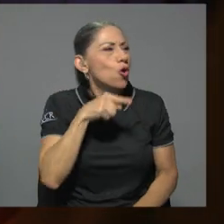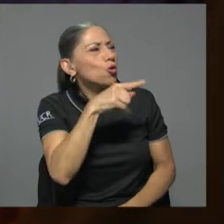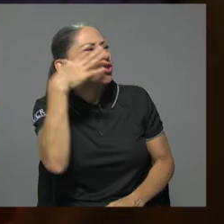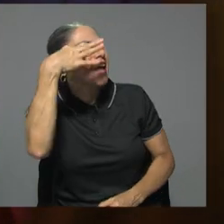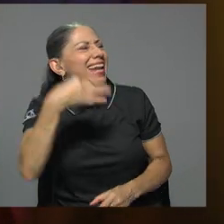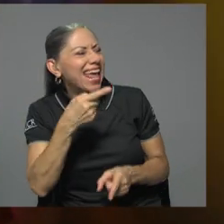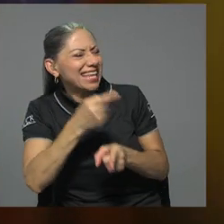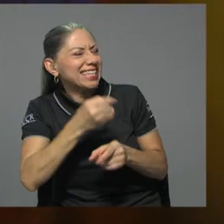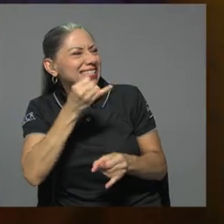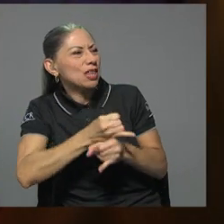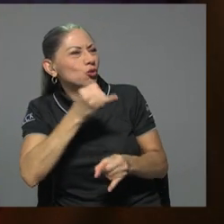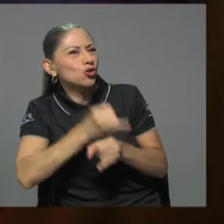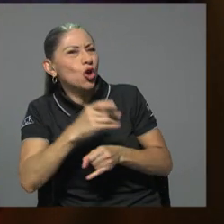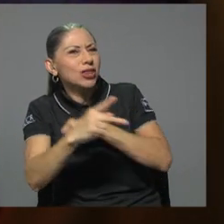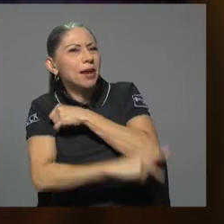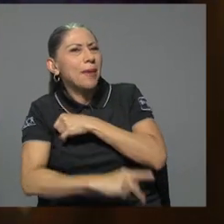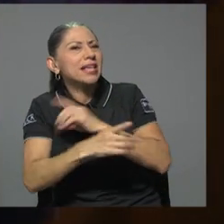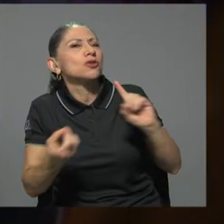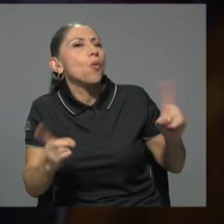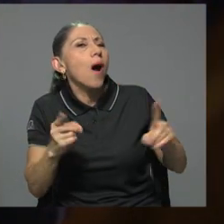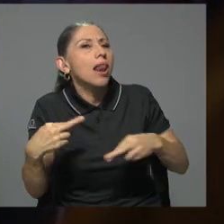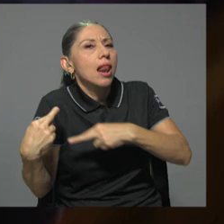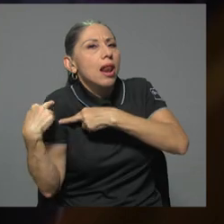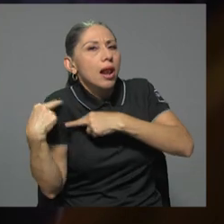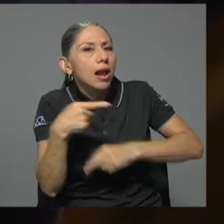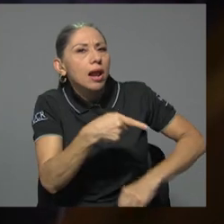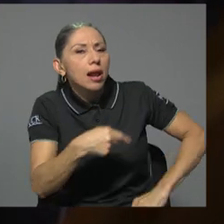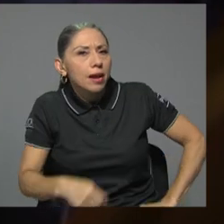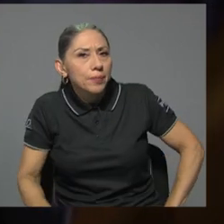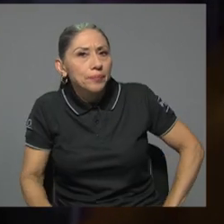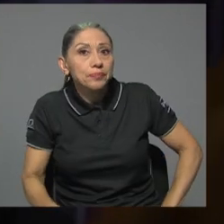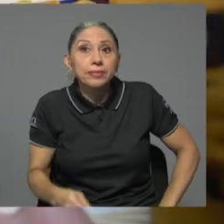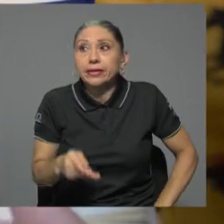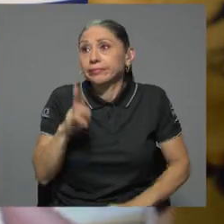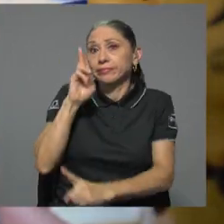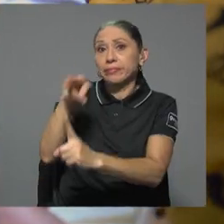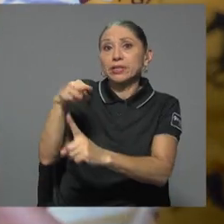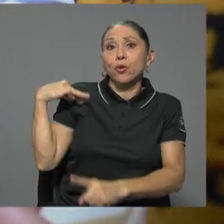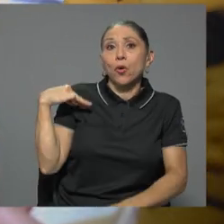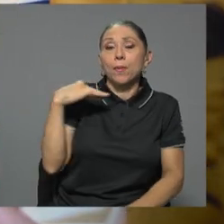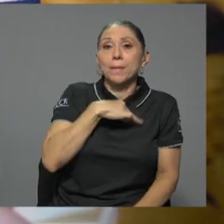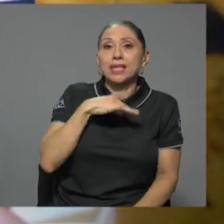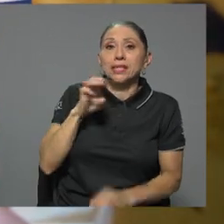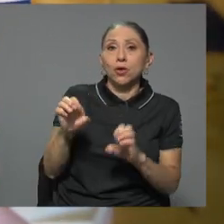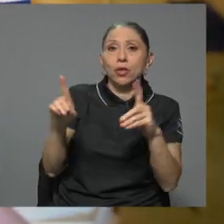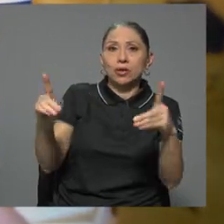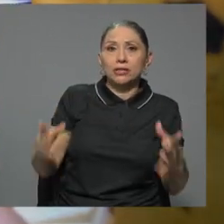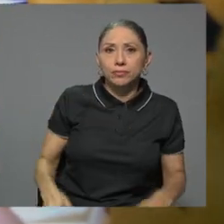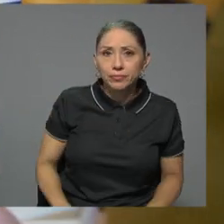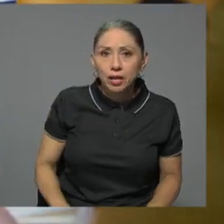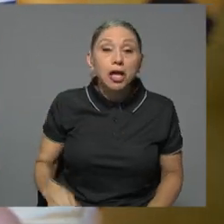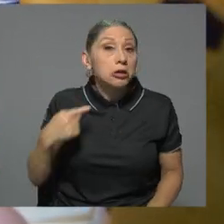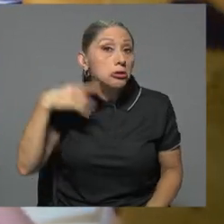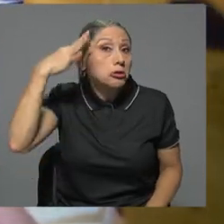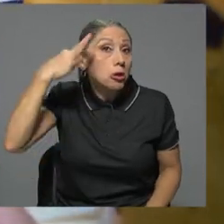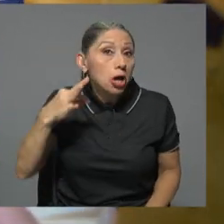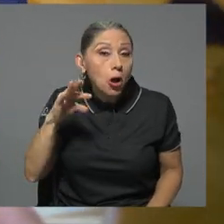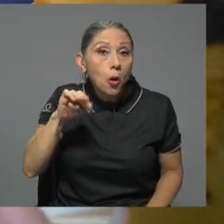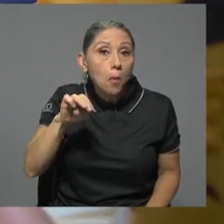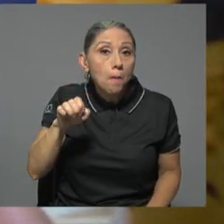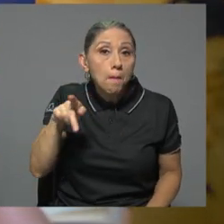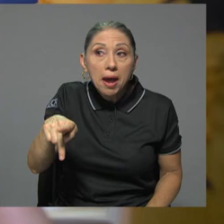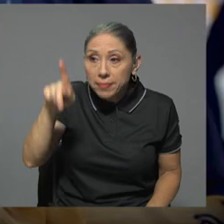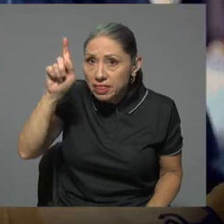ustedes del país que debería hacerse cargo un poco de eso el mismo mes yo pienso que el mes que debería de